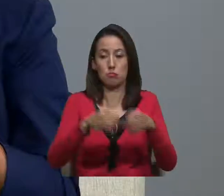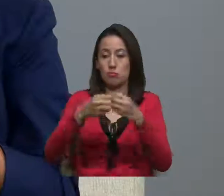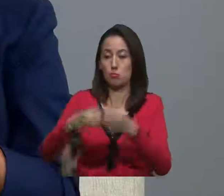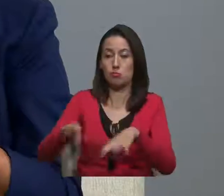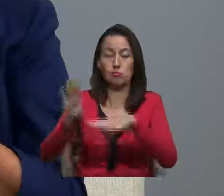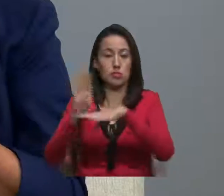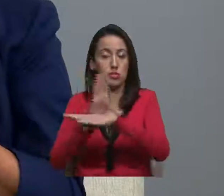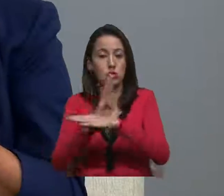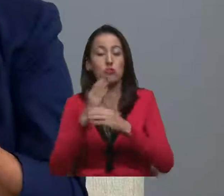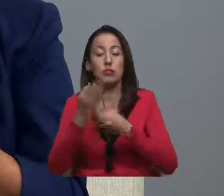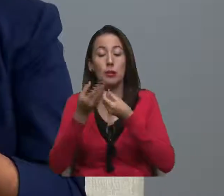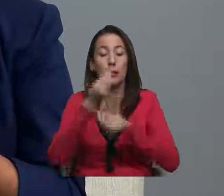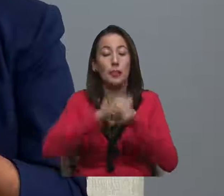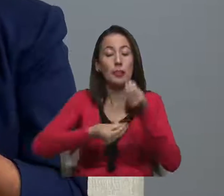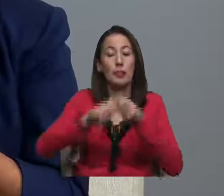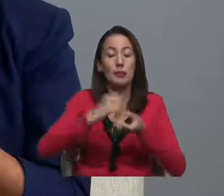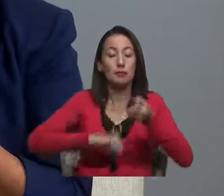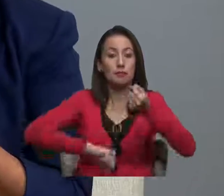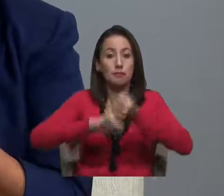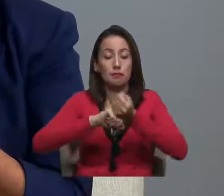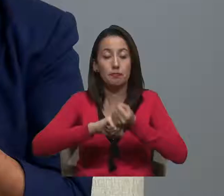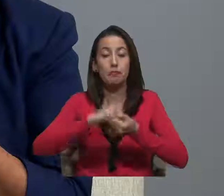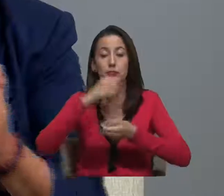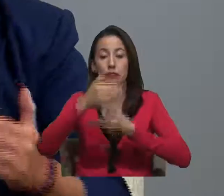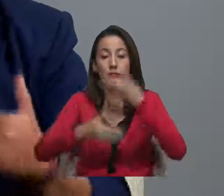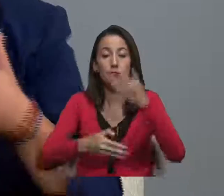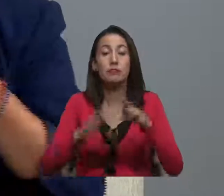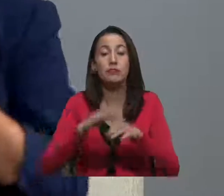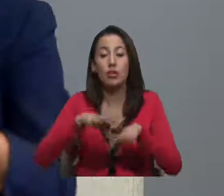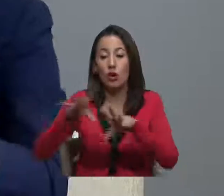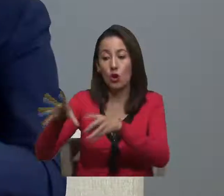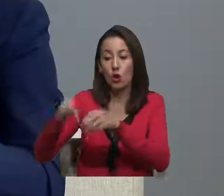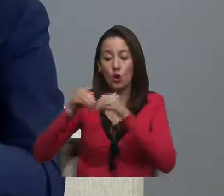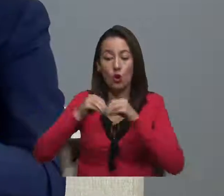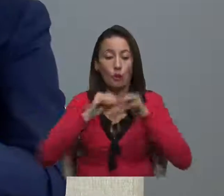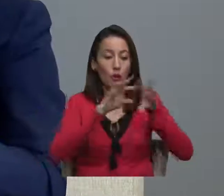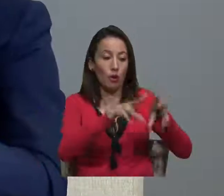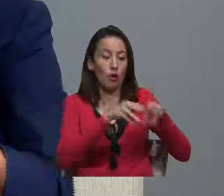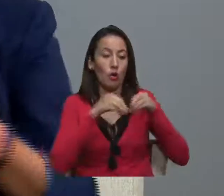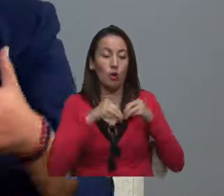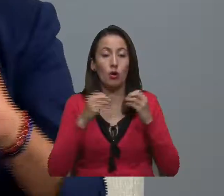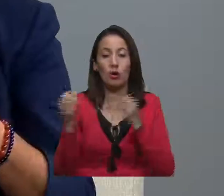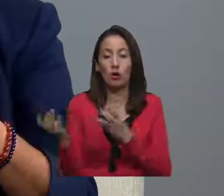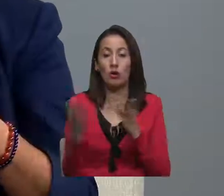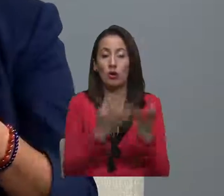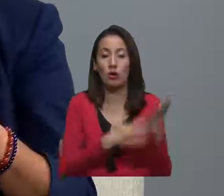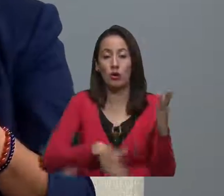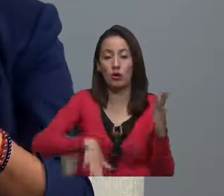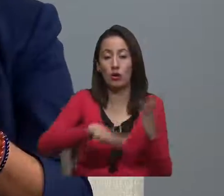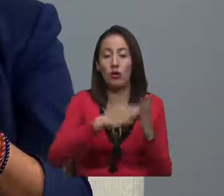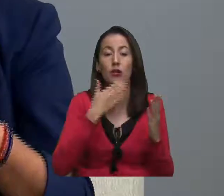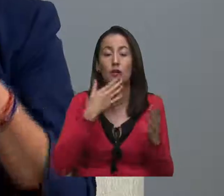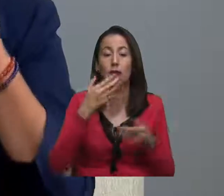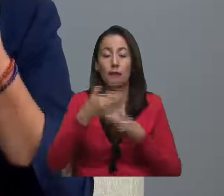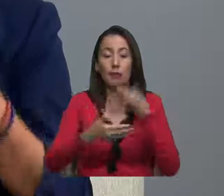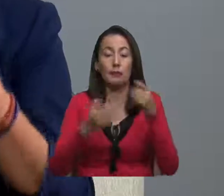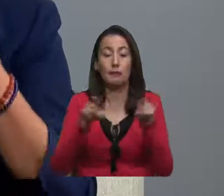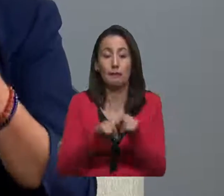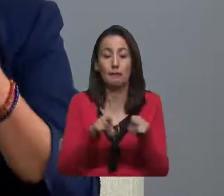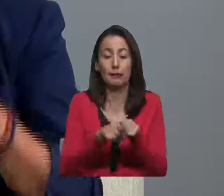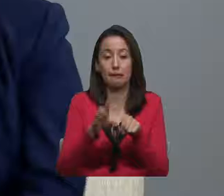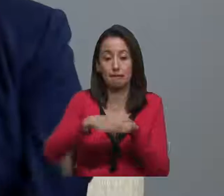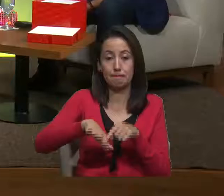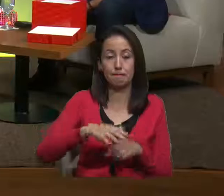que nos estamos proponiendo es a ver qué cómo absorben ustedes una parte y como el estado absorbe una parte muy bien para garantizar esta amnistía